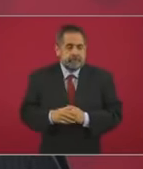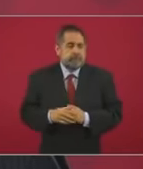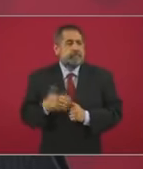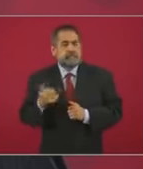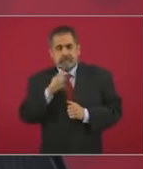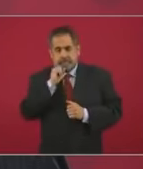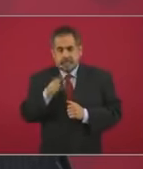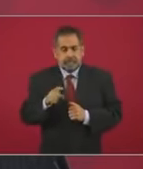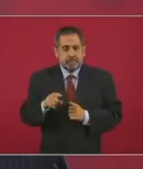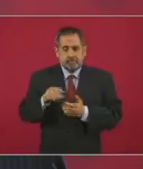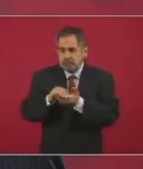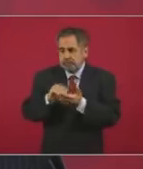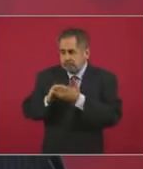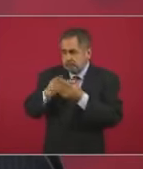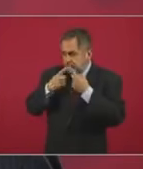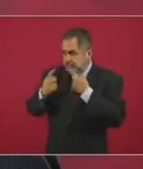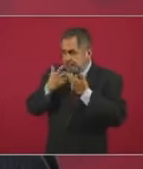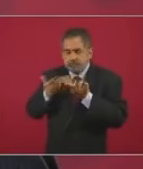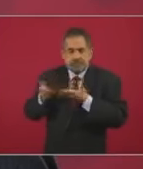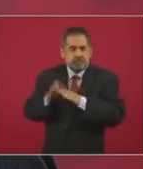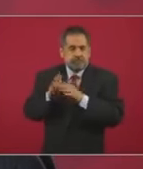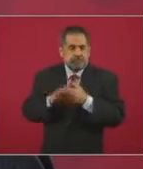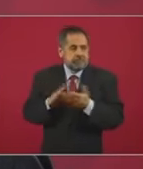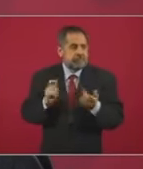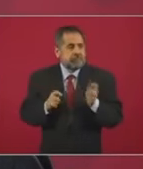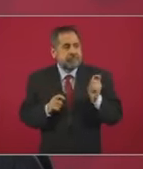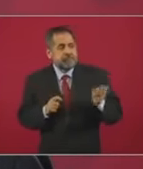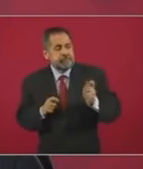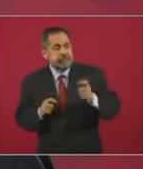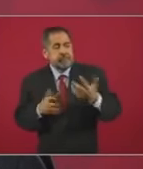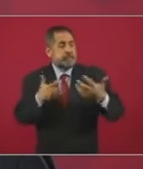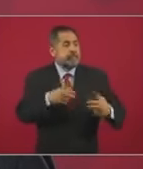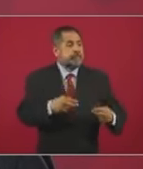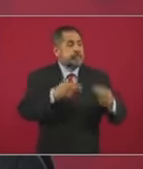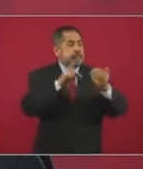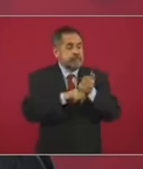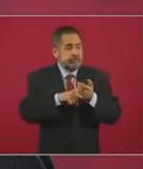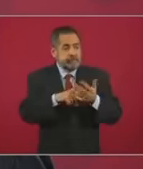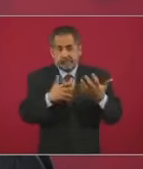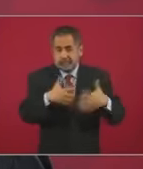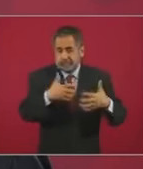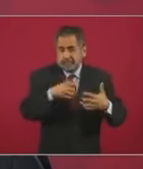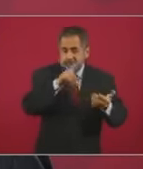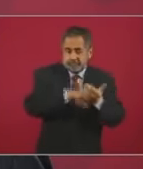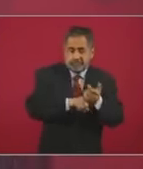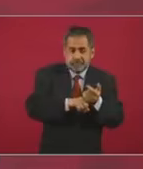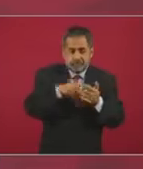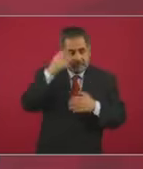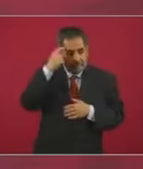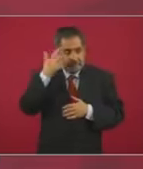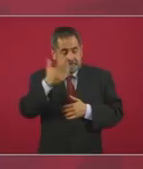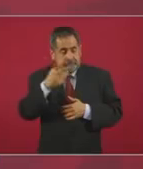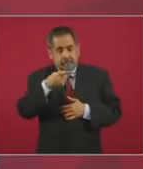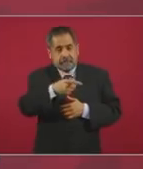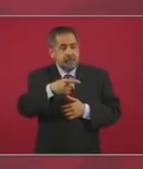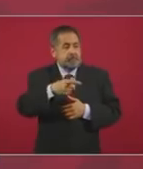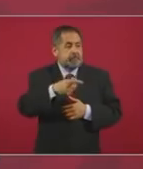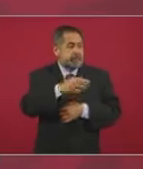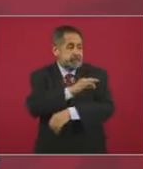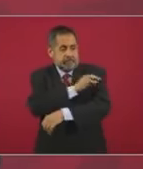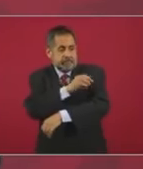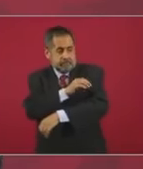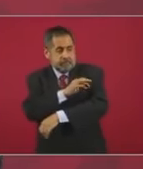trabajo de analizar los expedientes de aquellas compañías que estén produciendo o planeen producir vacunas